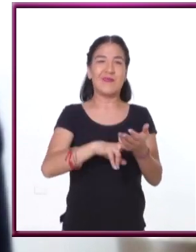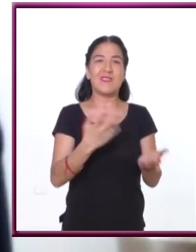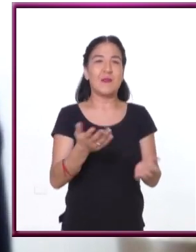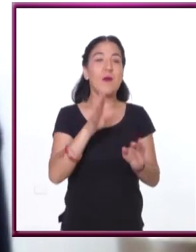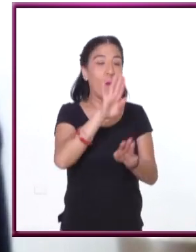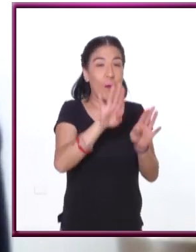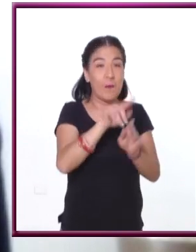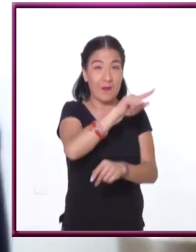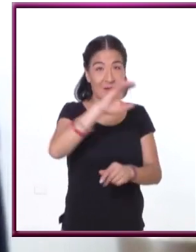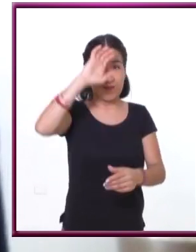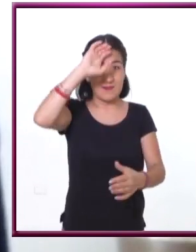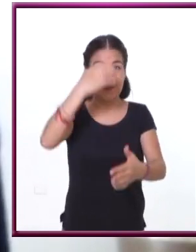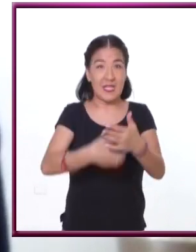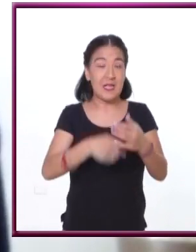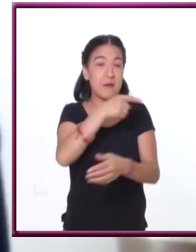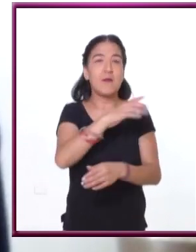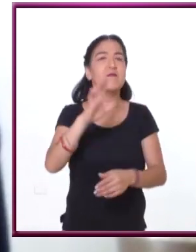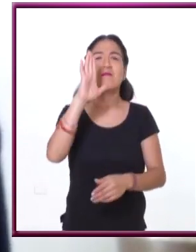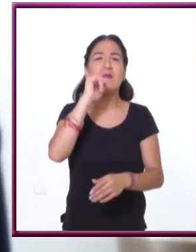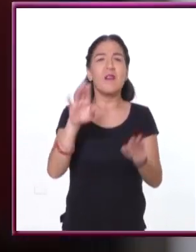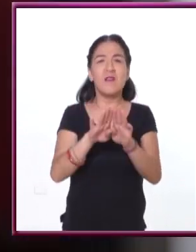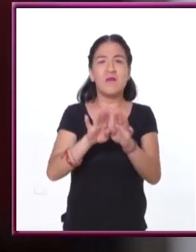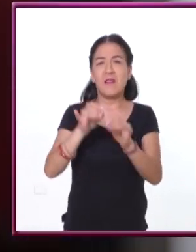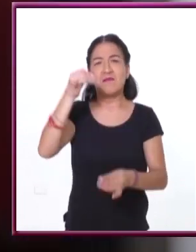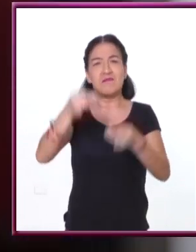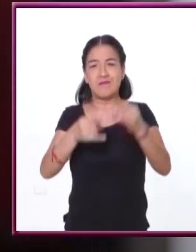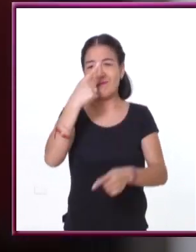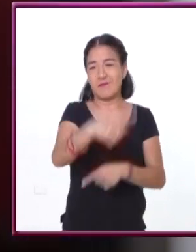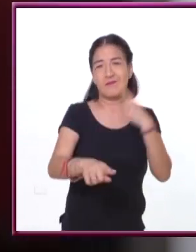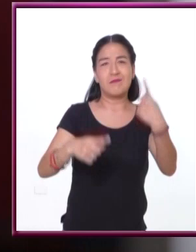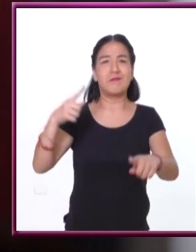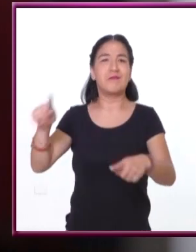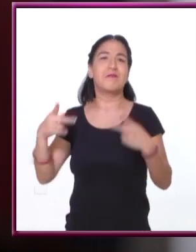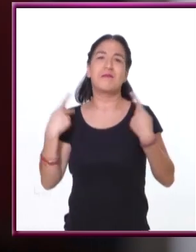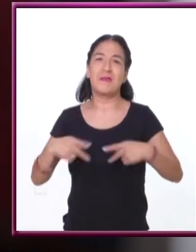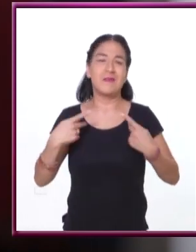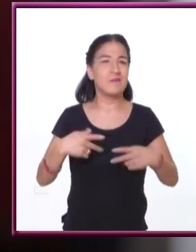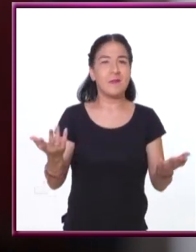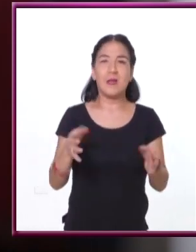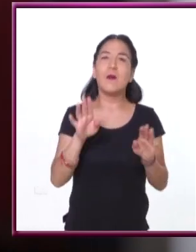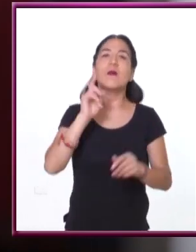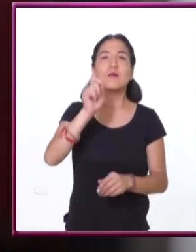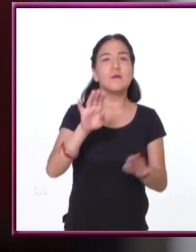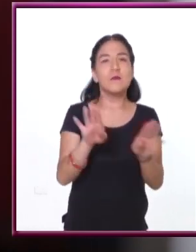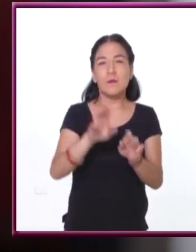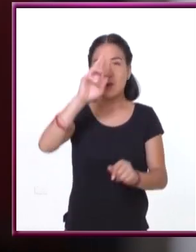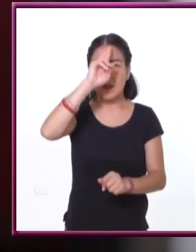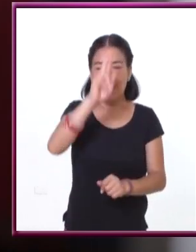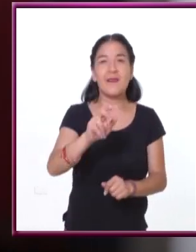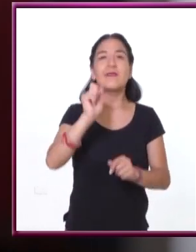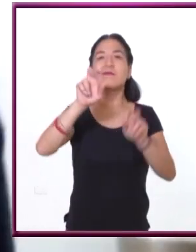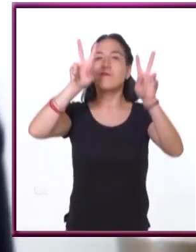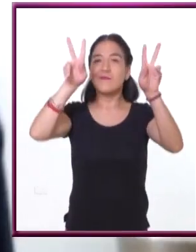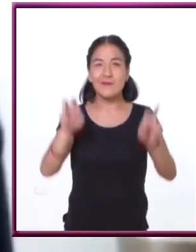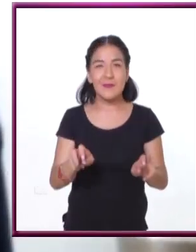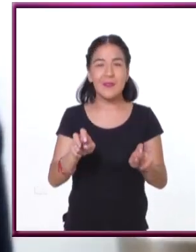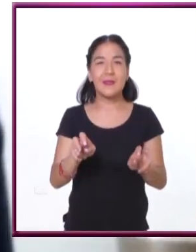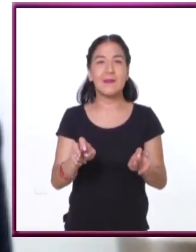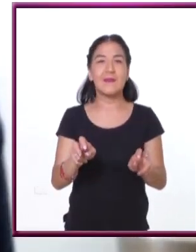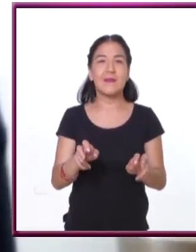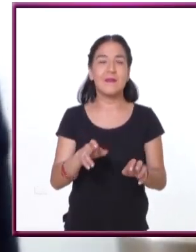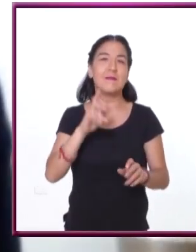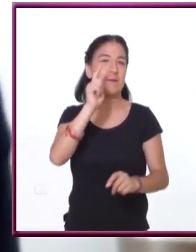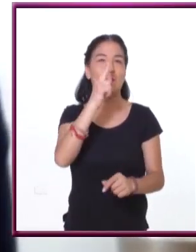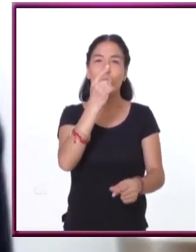Católica ya no tiene la posibilidad de juzgar a las personas más que con respecto a los temas de la